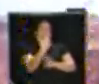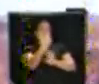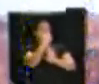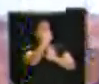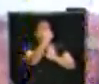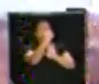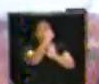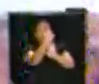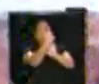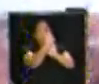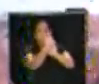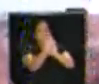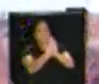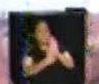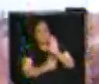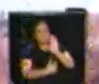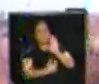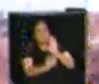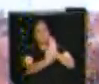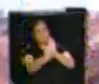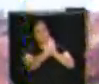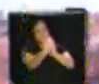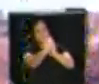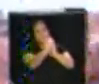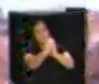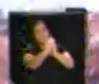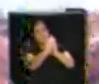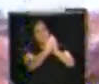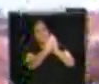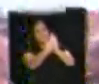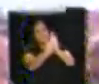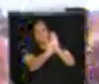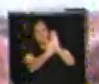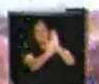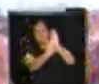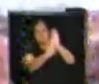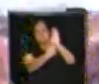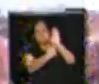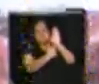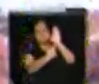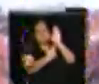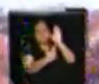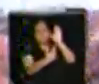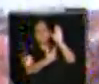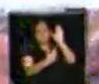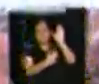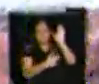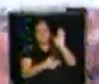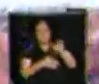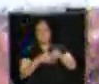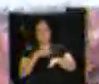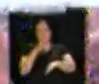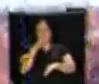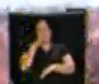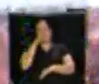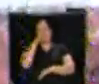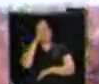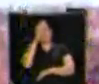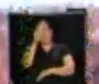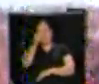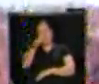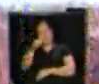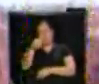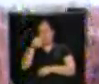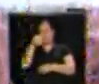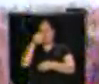muy significativa y les va muy bien en la experiencia. Y además están incorporándose. Hay, por ejemplo, programas que tiene la